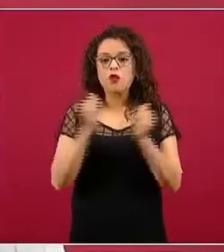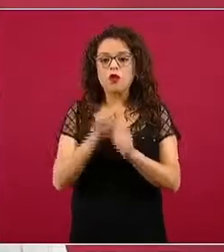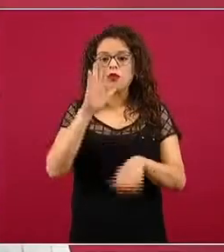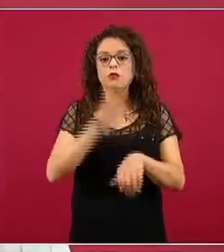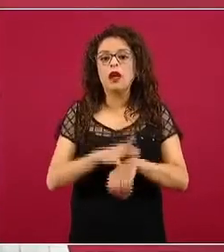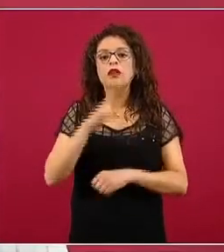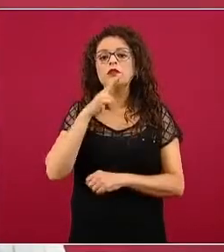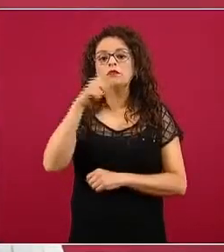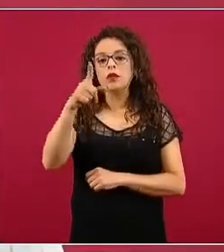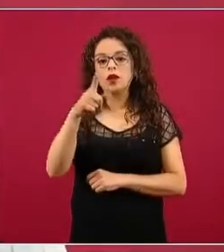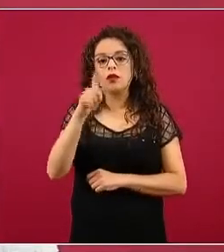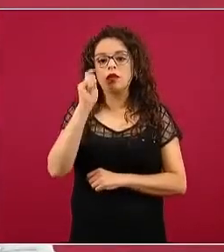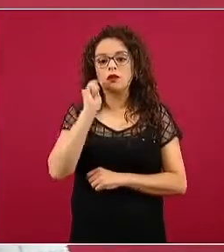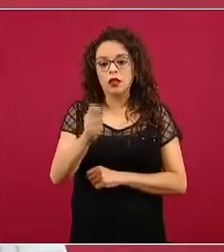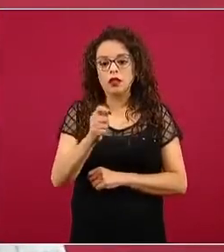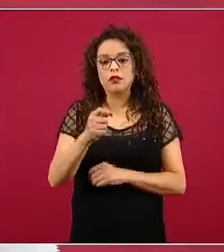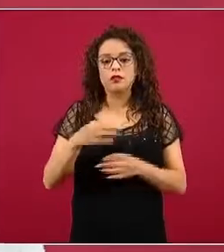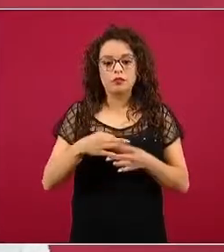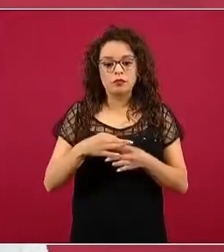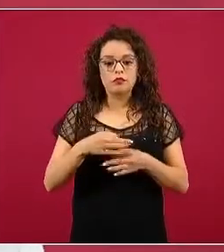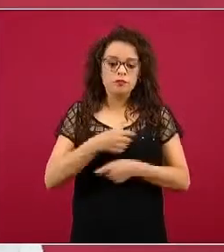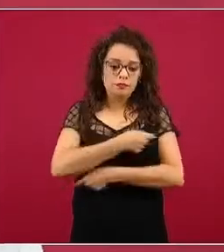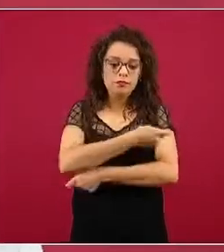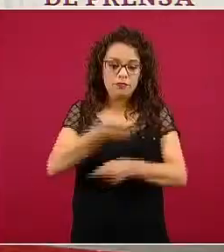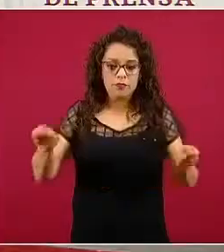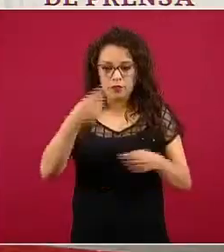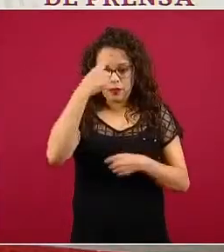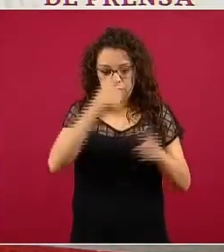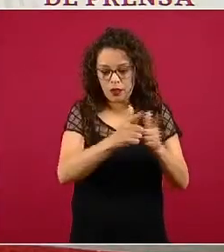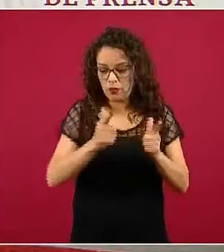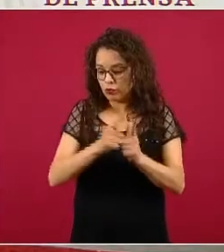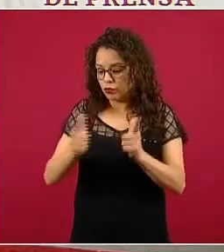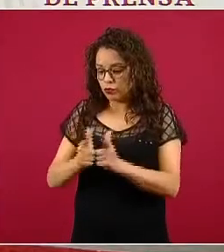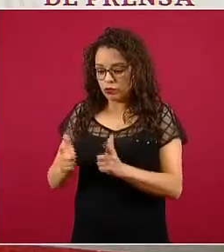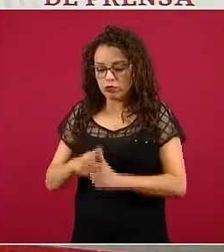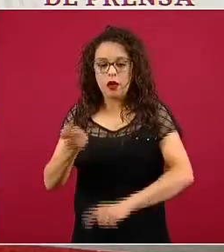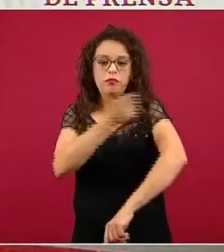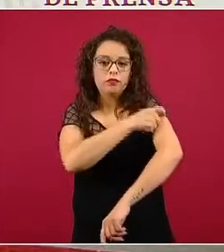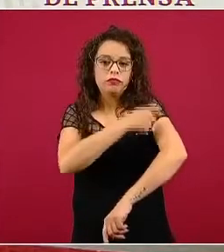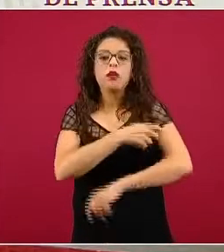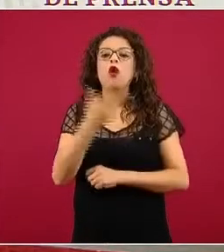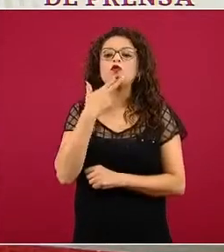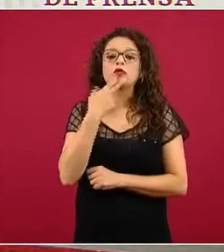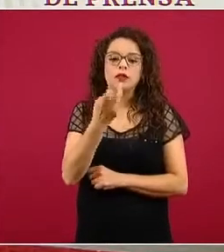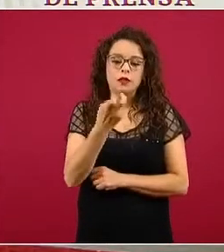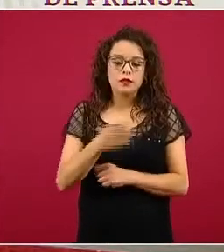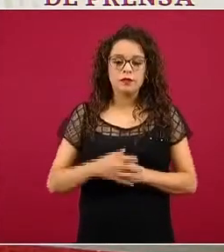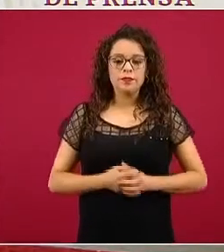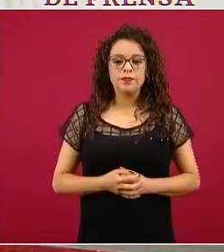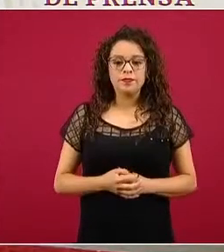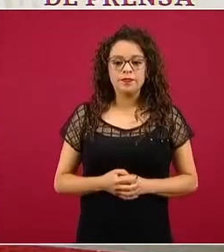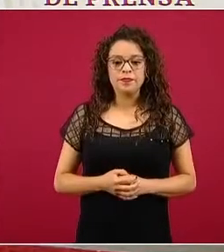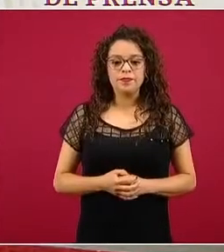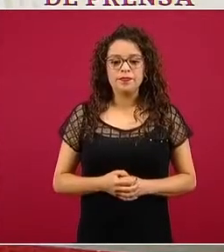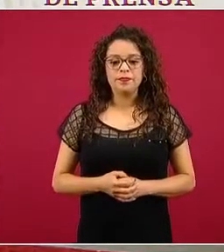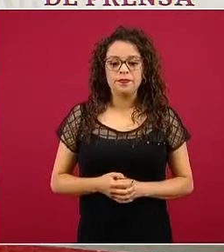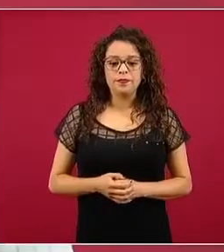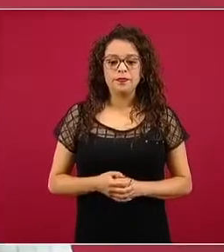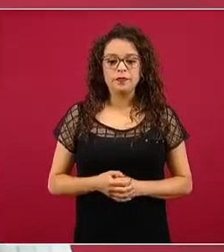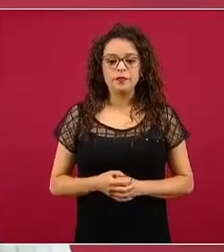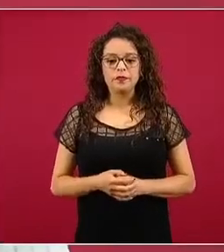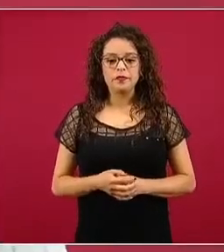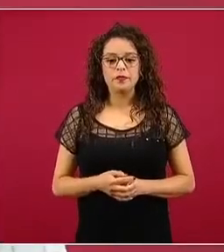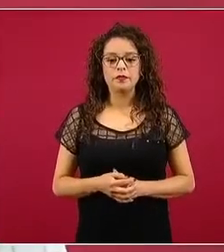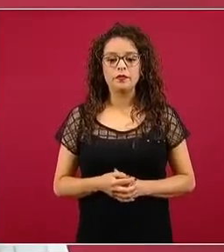o logros de meta para efectos de los grupos que en su momento se vayan a definir. El comentario que me hace en